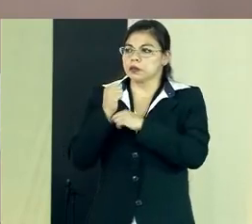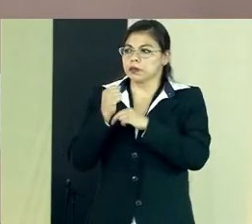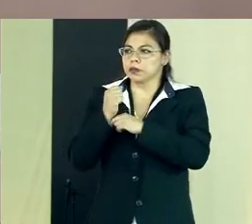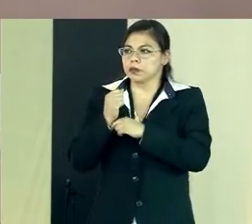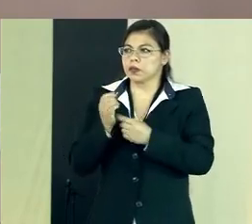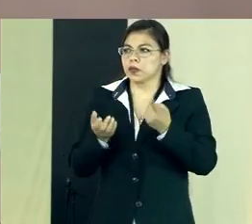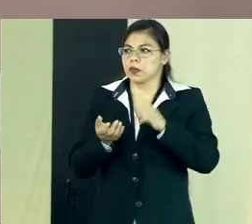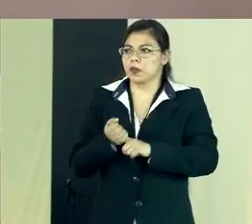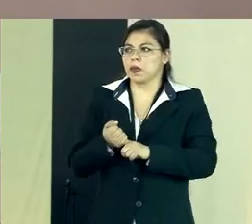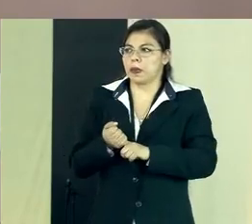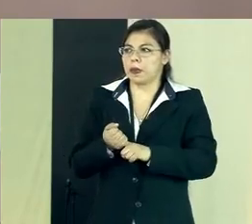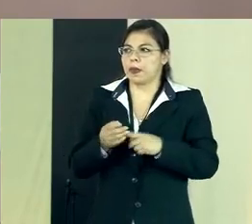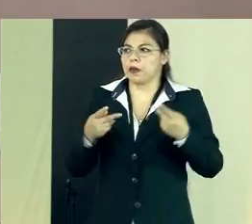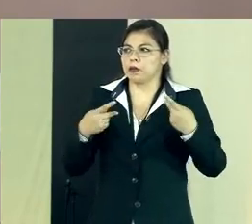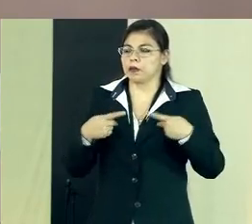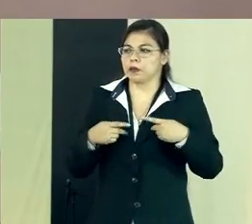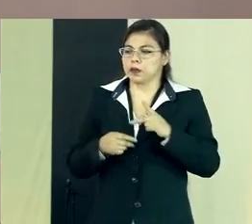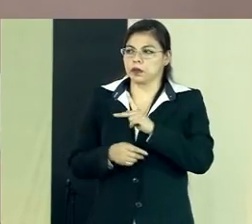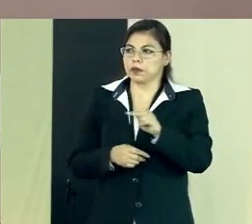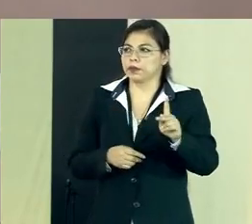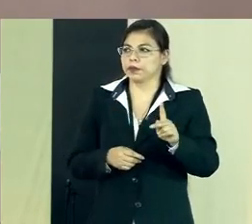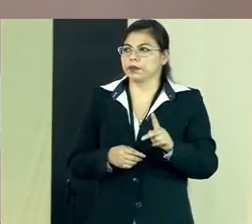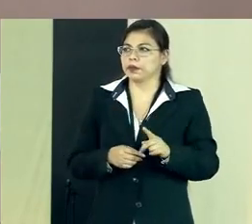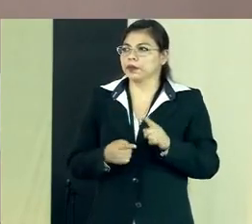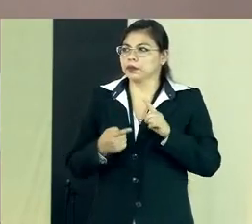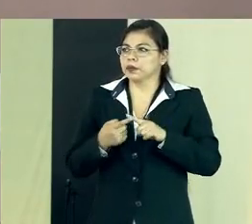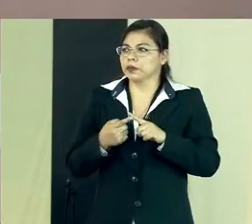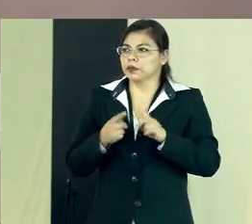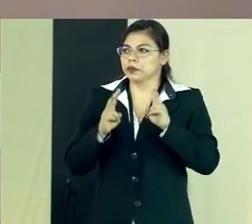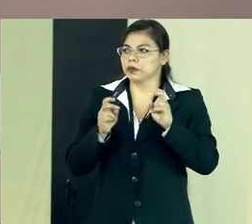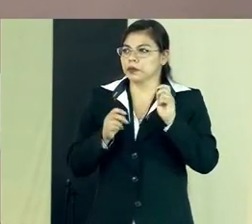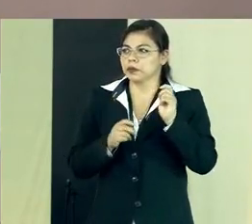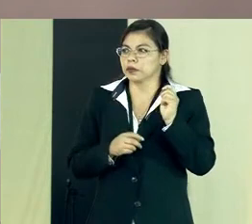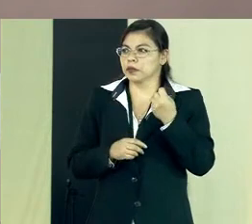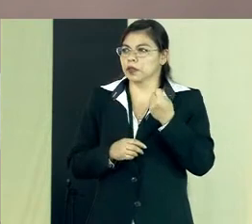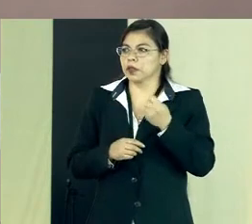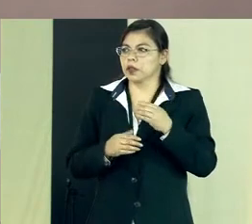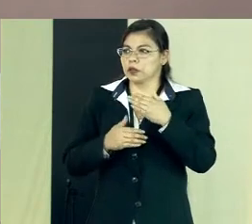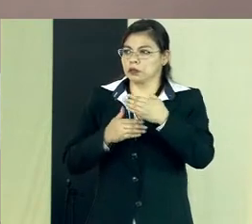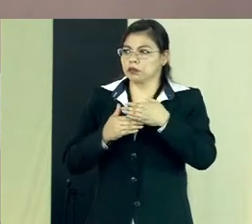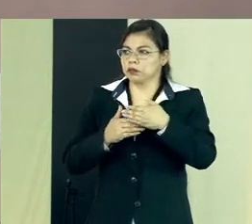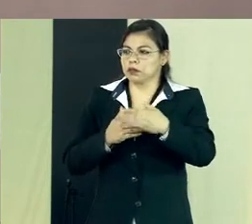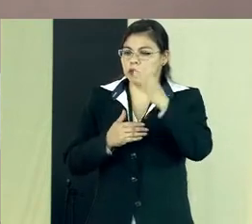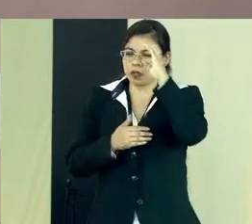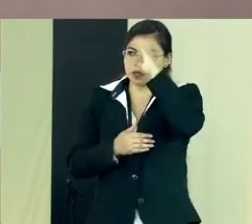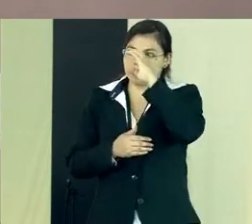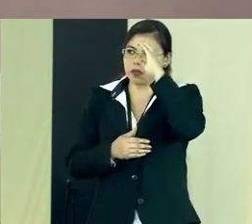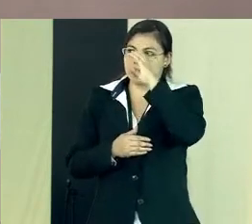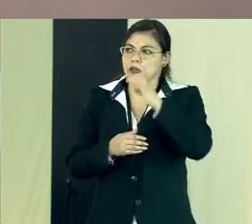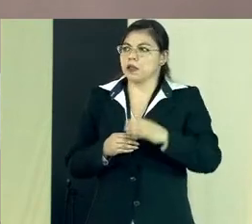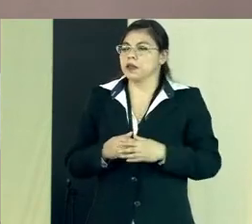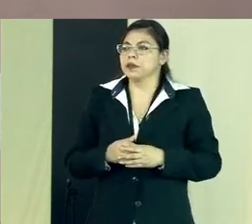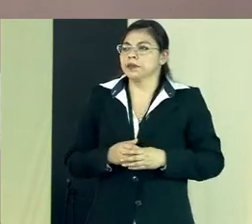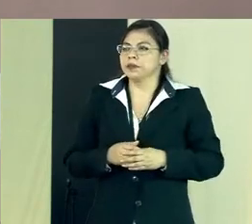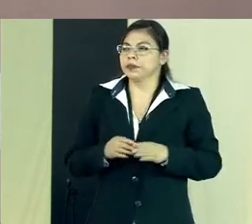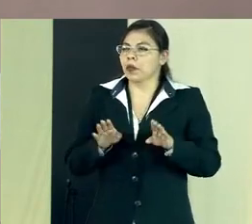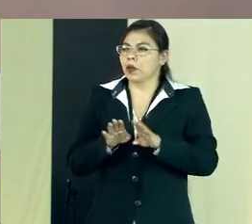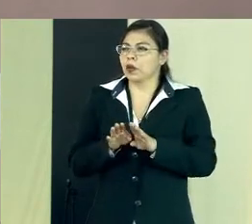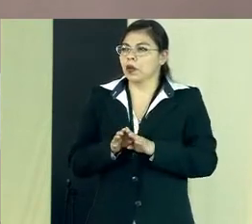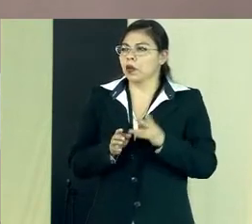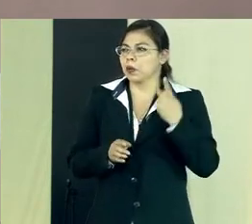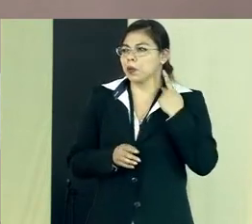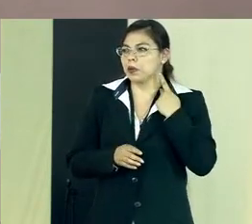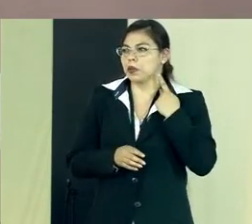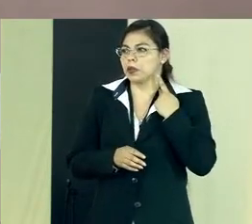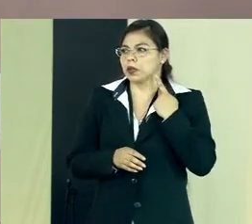tanto por su proeza tecnológica y sus avances científicos como por una política neoliberal